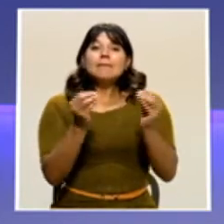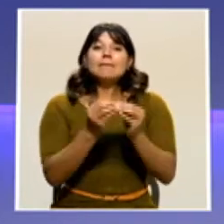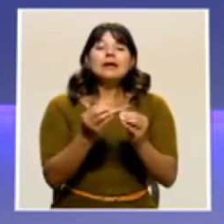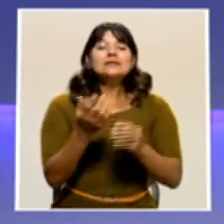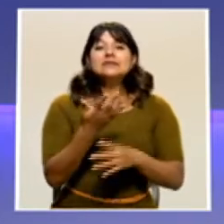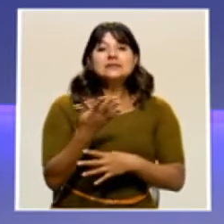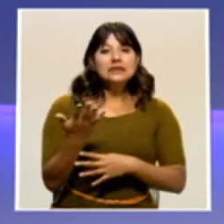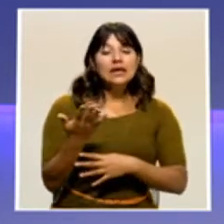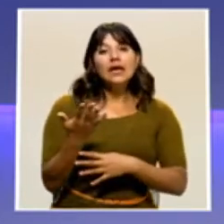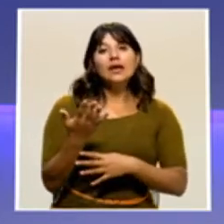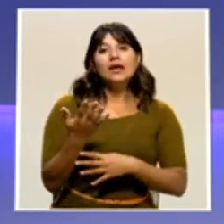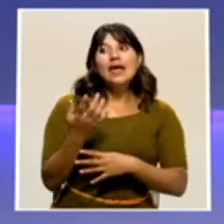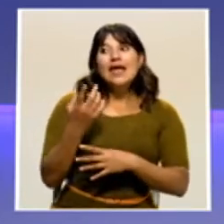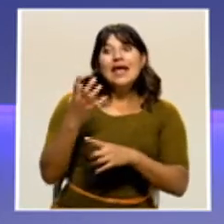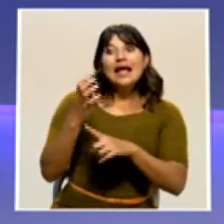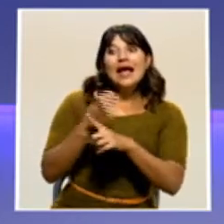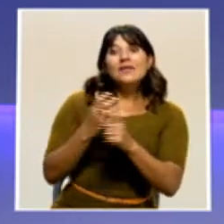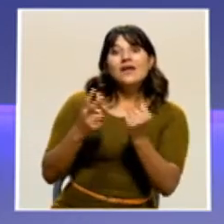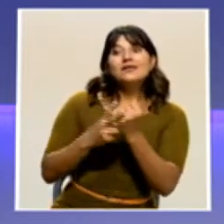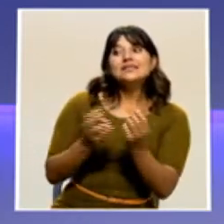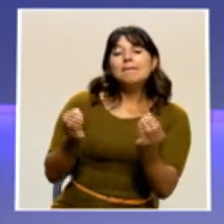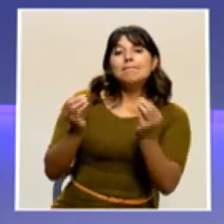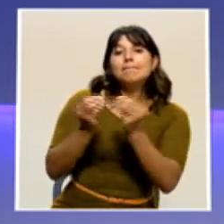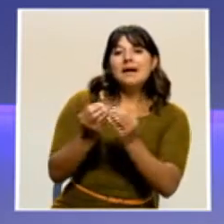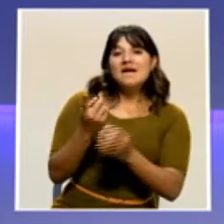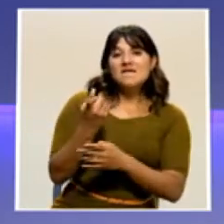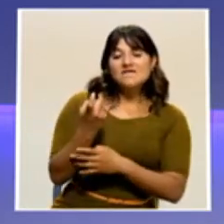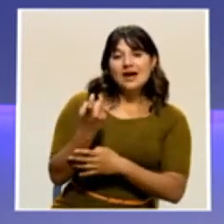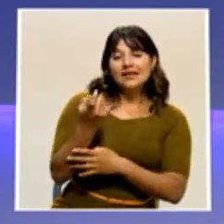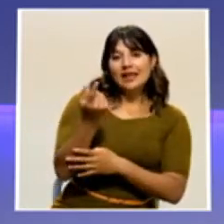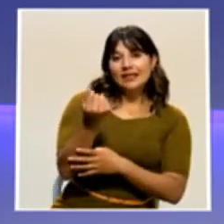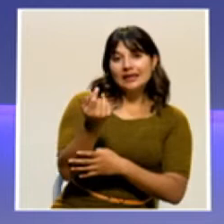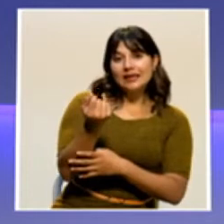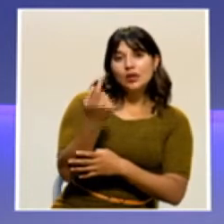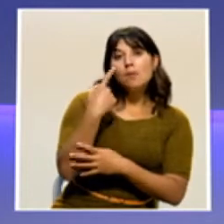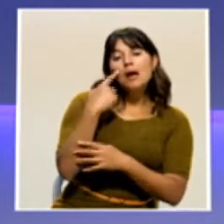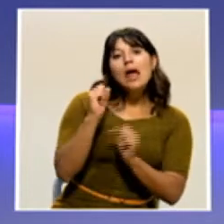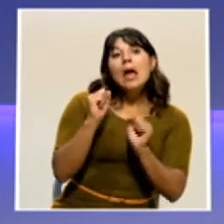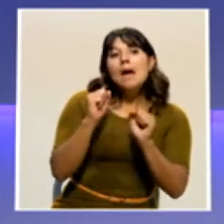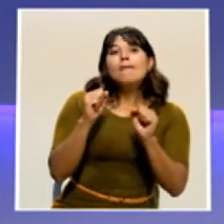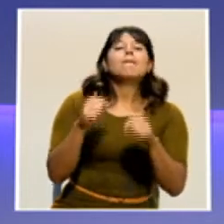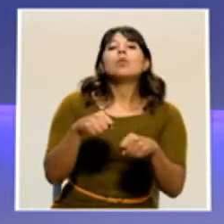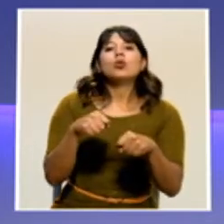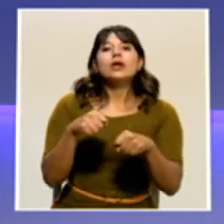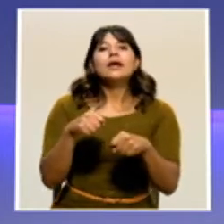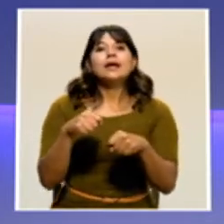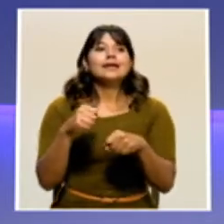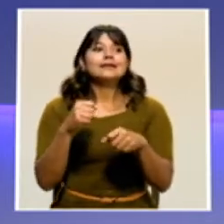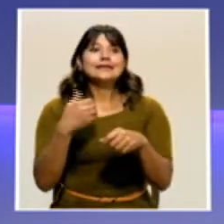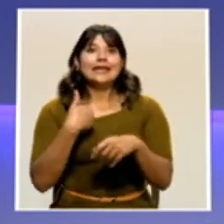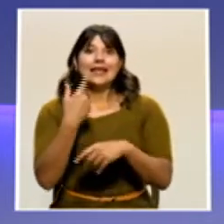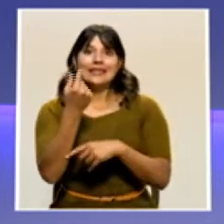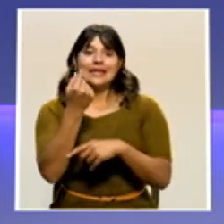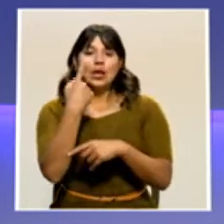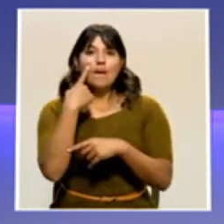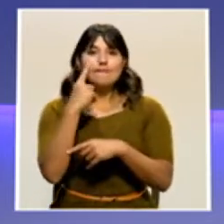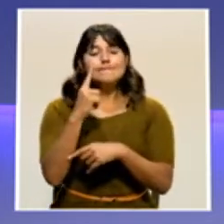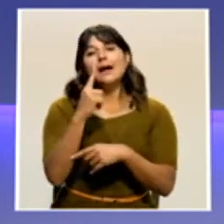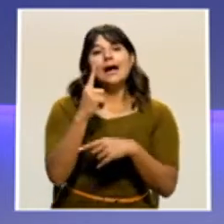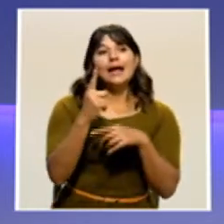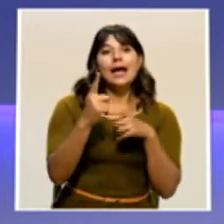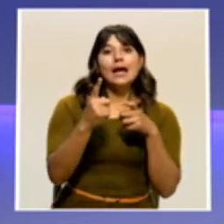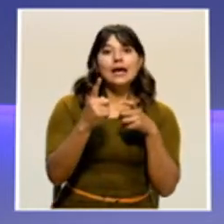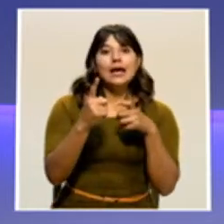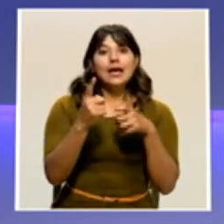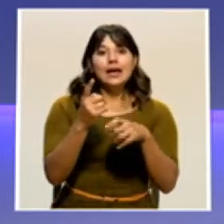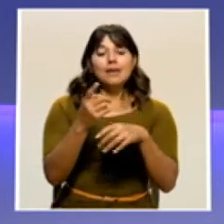evidente falta de recursos para financiar el funcionamiento del Estado. Las 2 últimas semanas